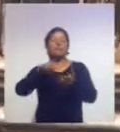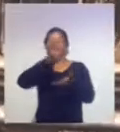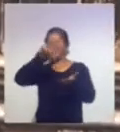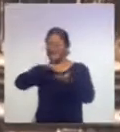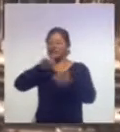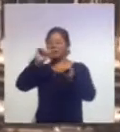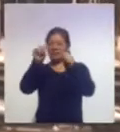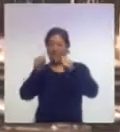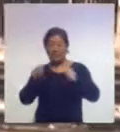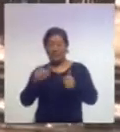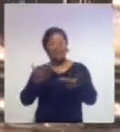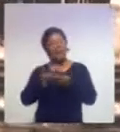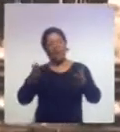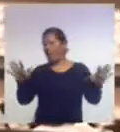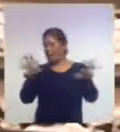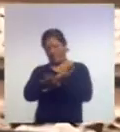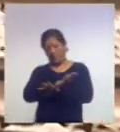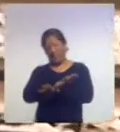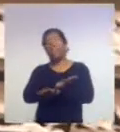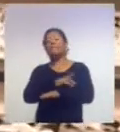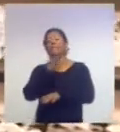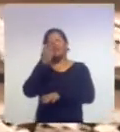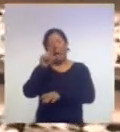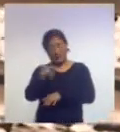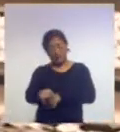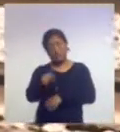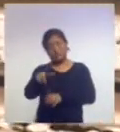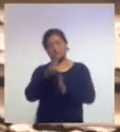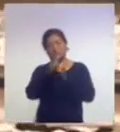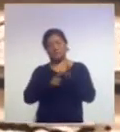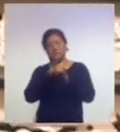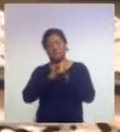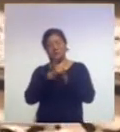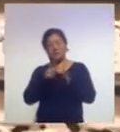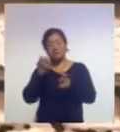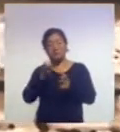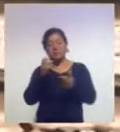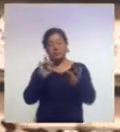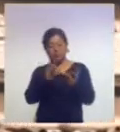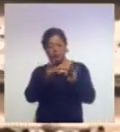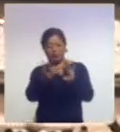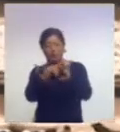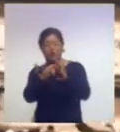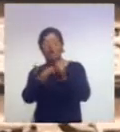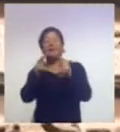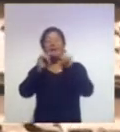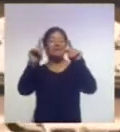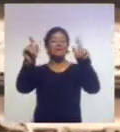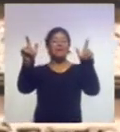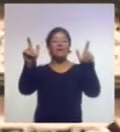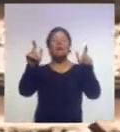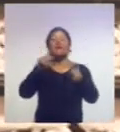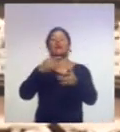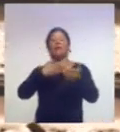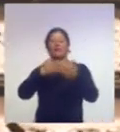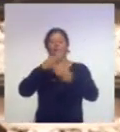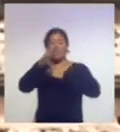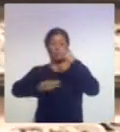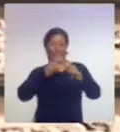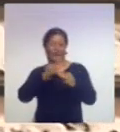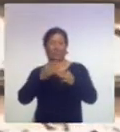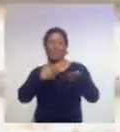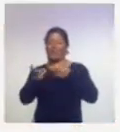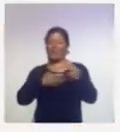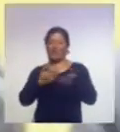Así, el tren se convirtió en el medio que conectó a Tlaxcala con el mundo moderno, como ocurrió en otras